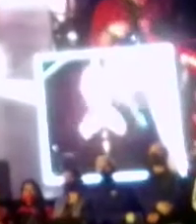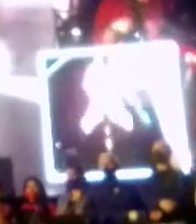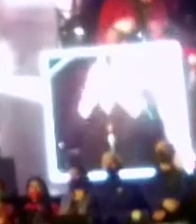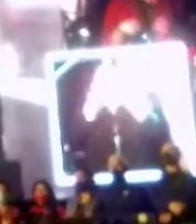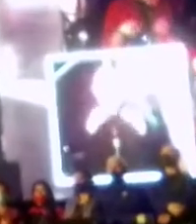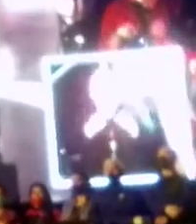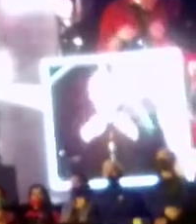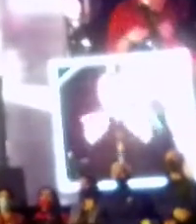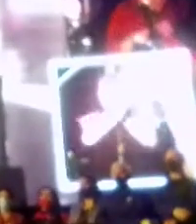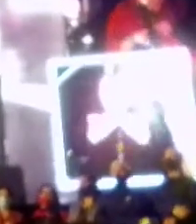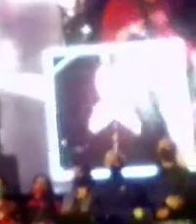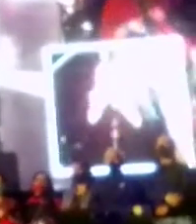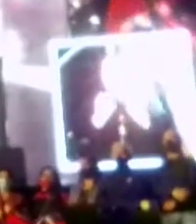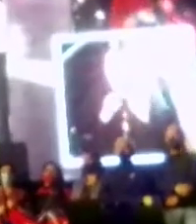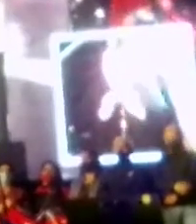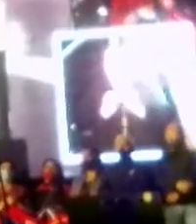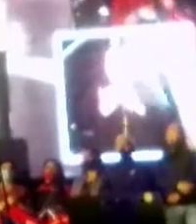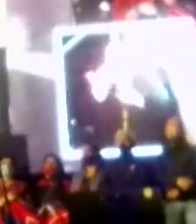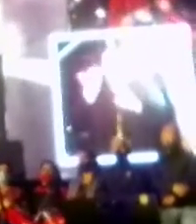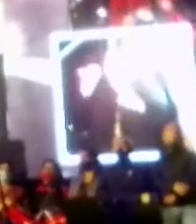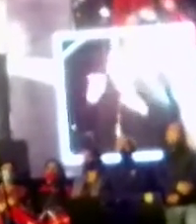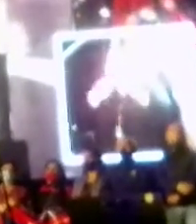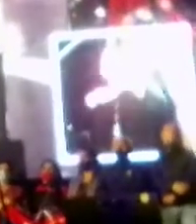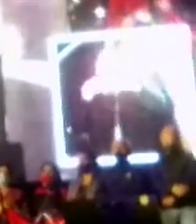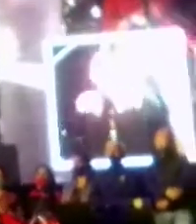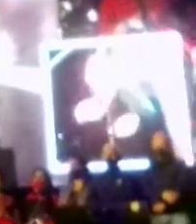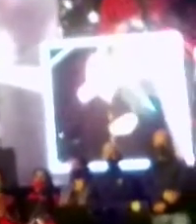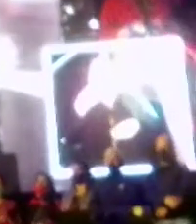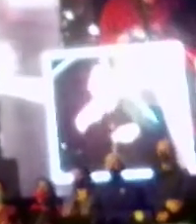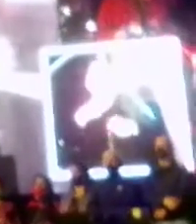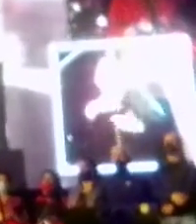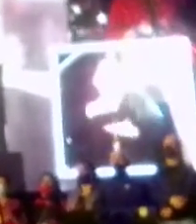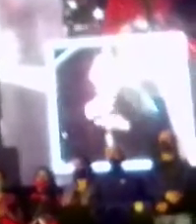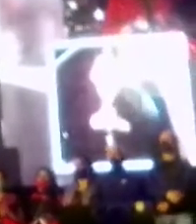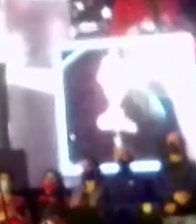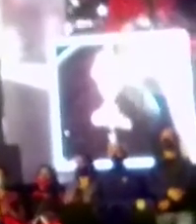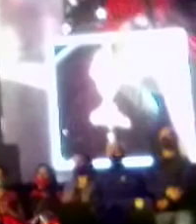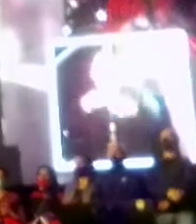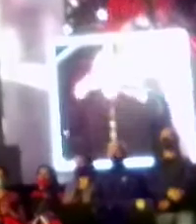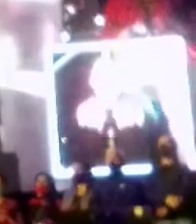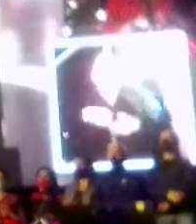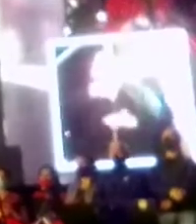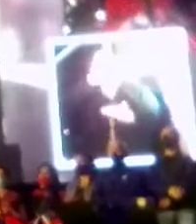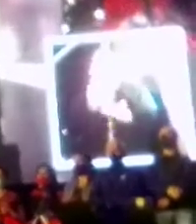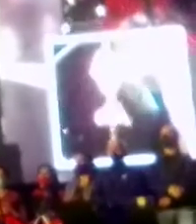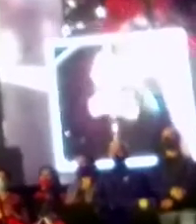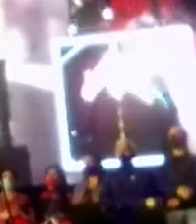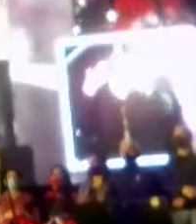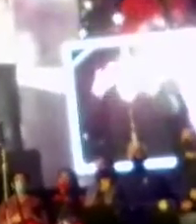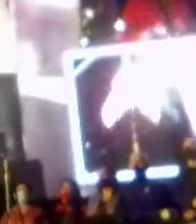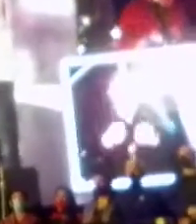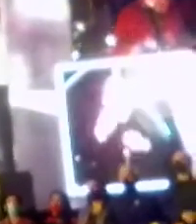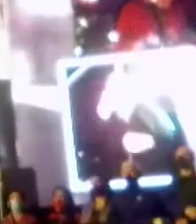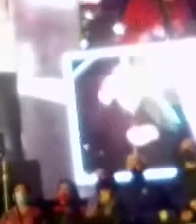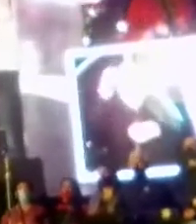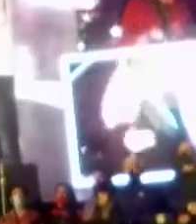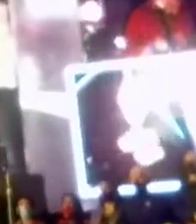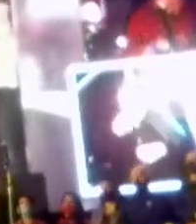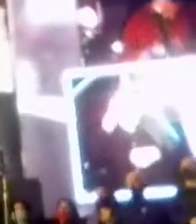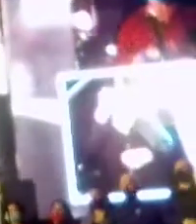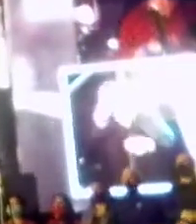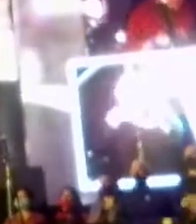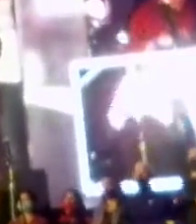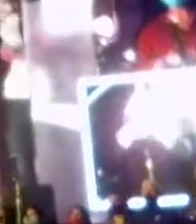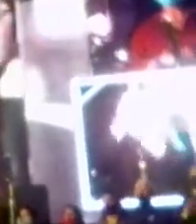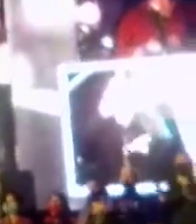tan vigente hoy como ayer, y entonces hoy decimos presentes. Acá estamos para defender el mejor futuro de